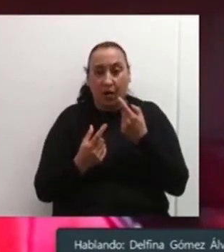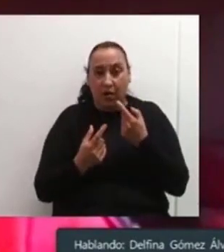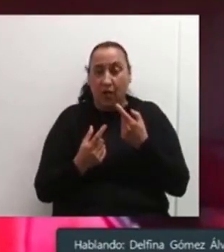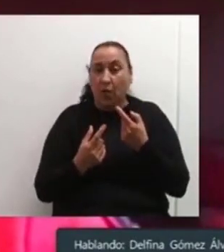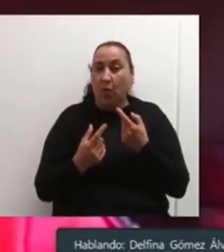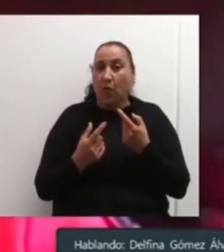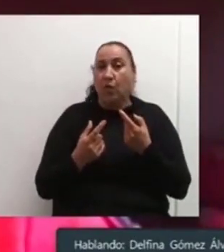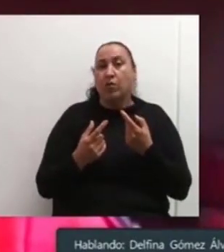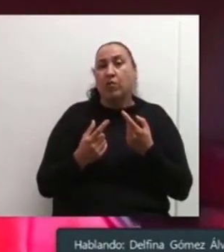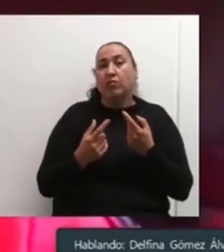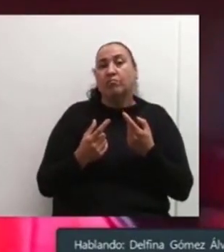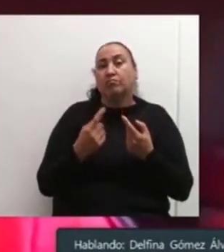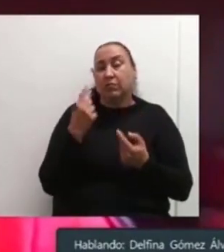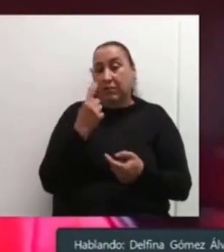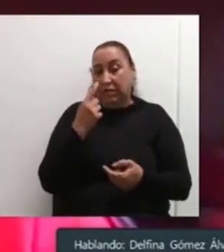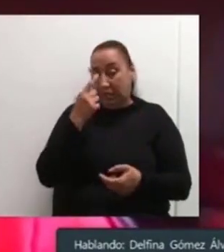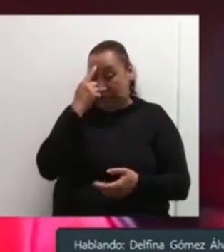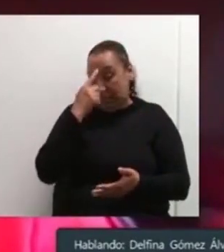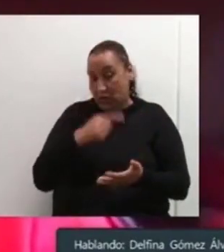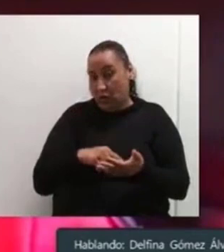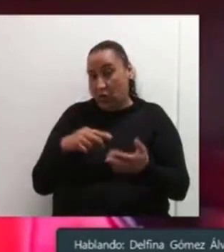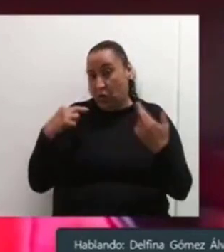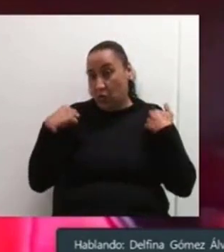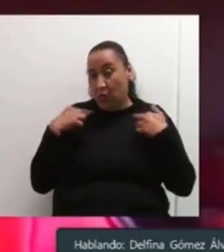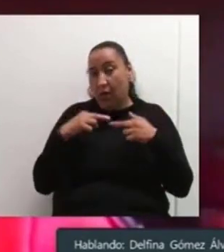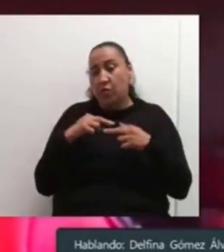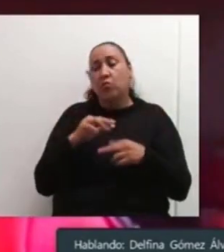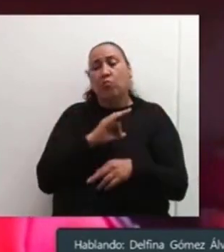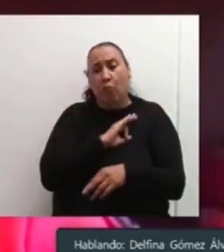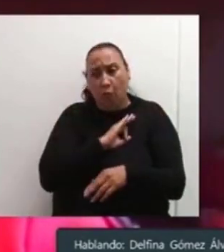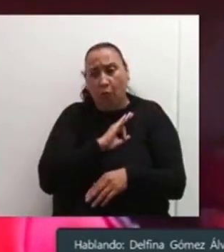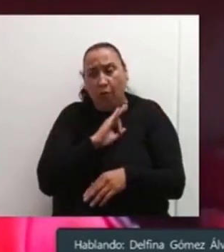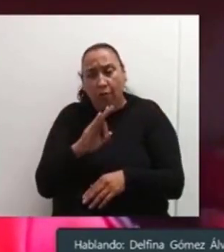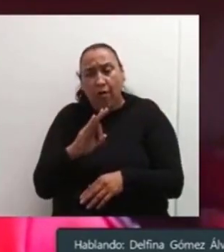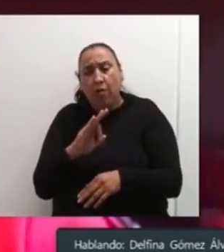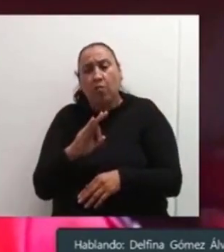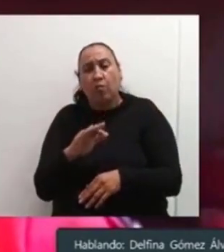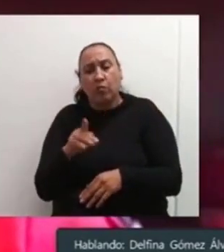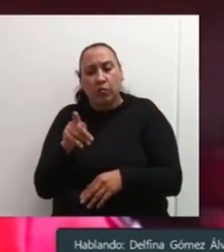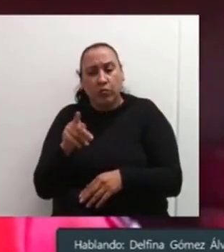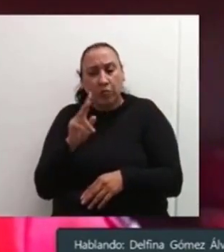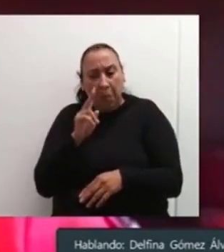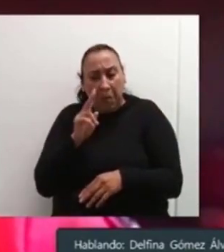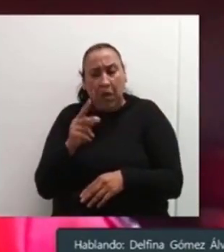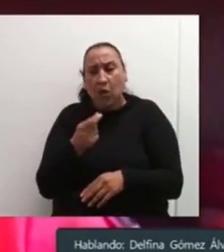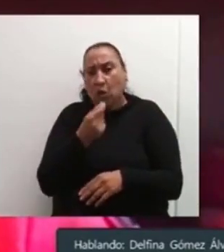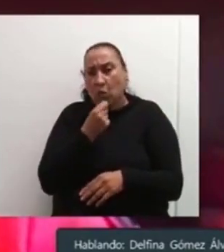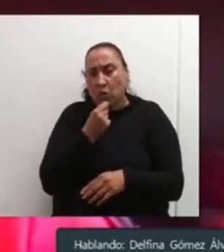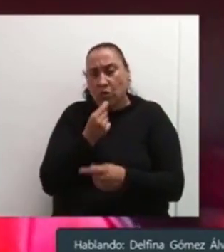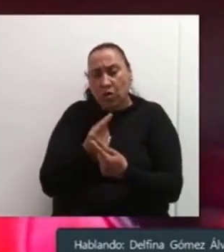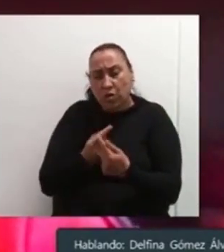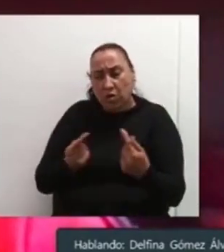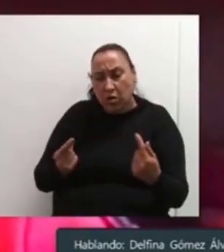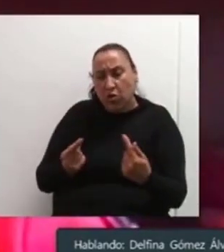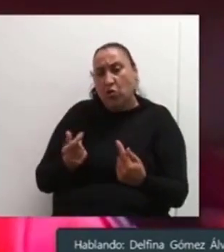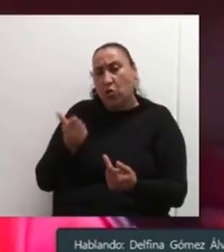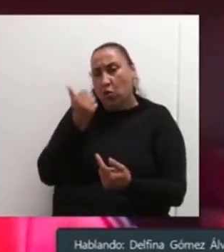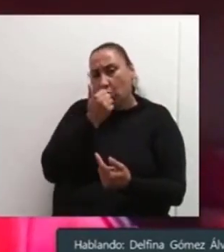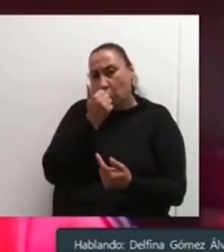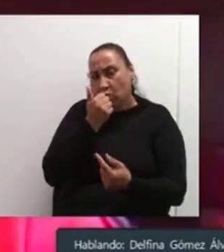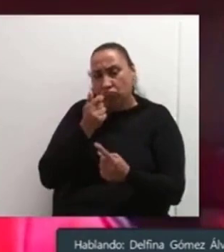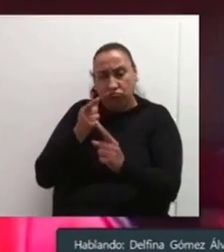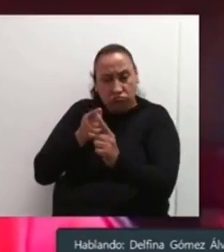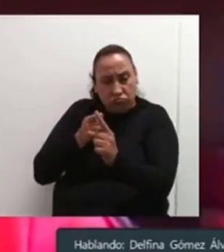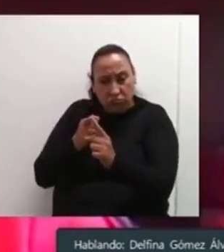pero creo que los maestros podemos hacer e incidir mucho a lograr en esos niños que tenemos